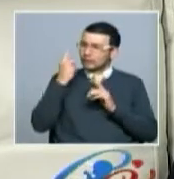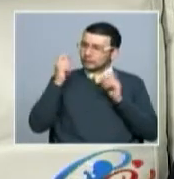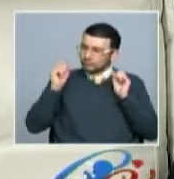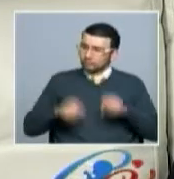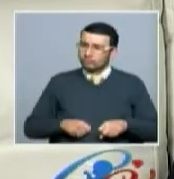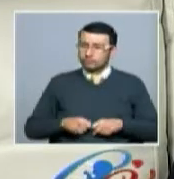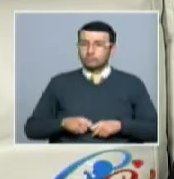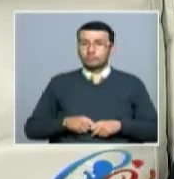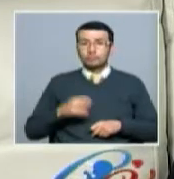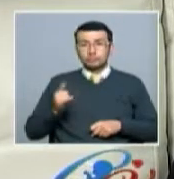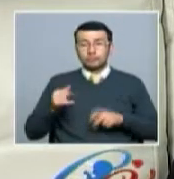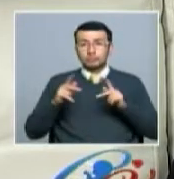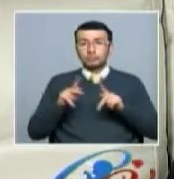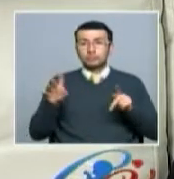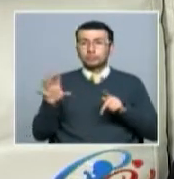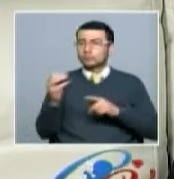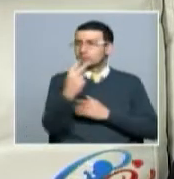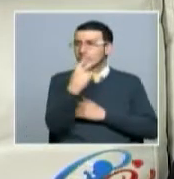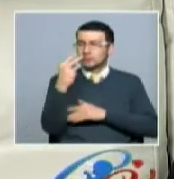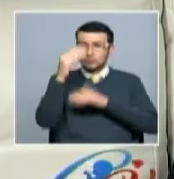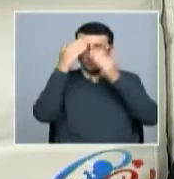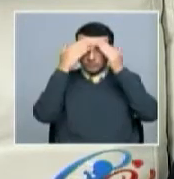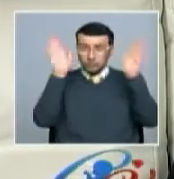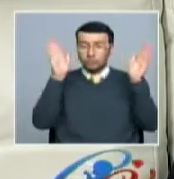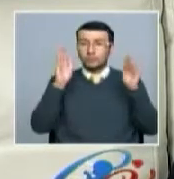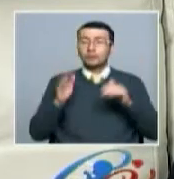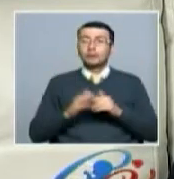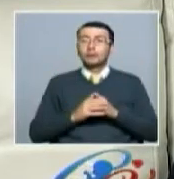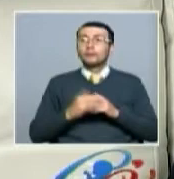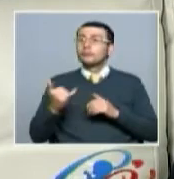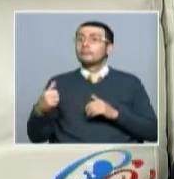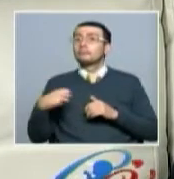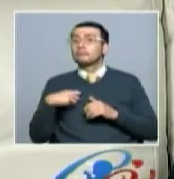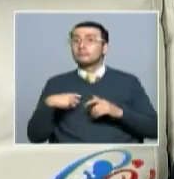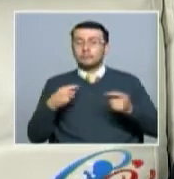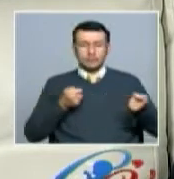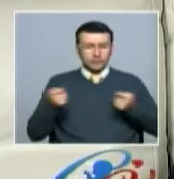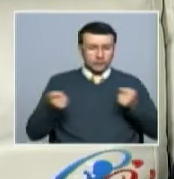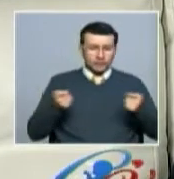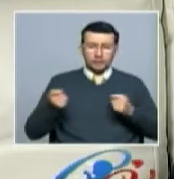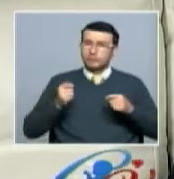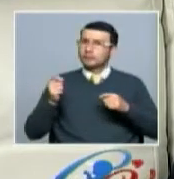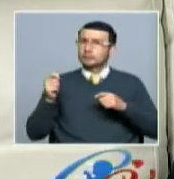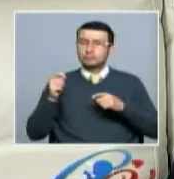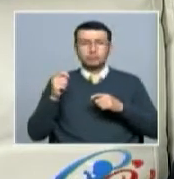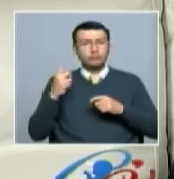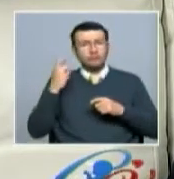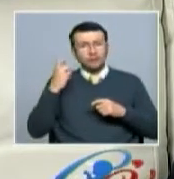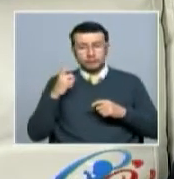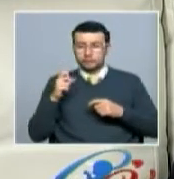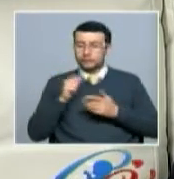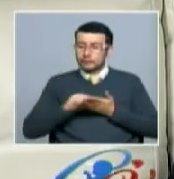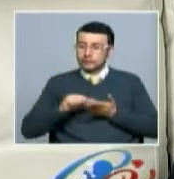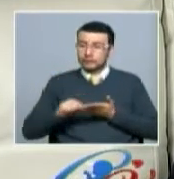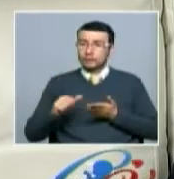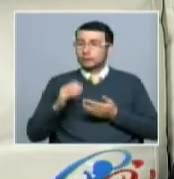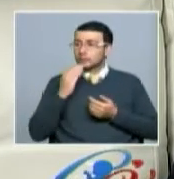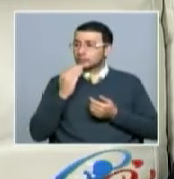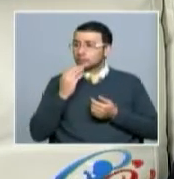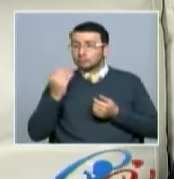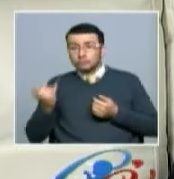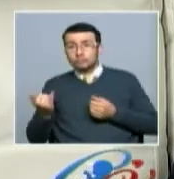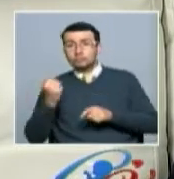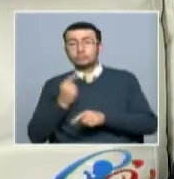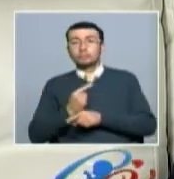para el público, tienen estructuras que se desgastan con el tiempo. Por ejemplo, en la columna